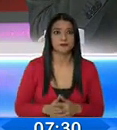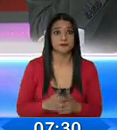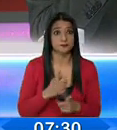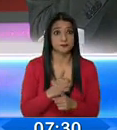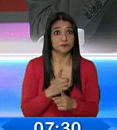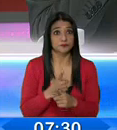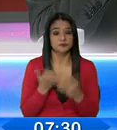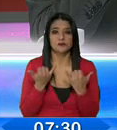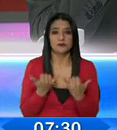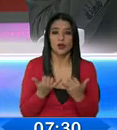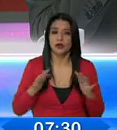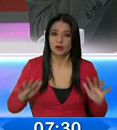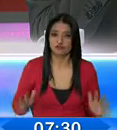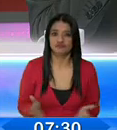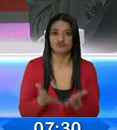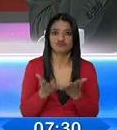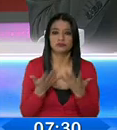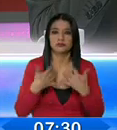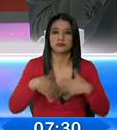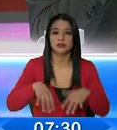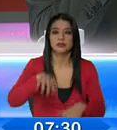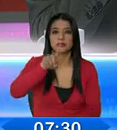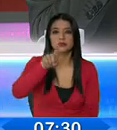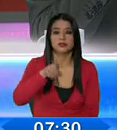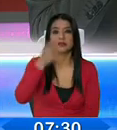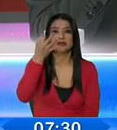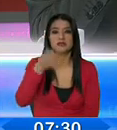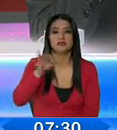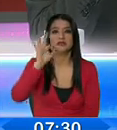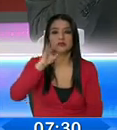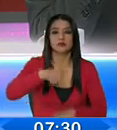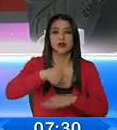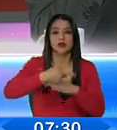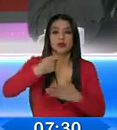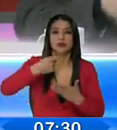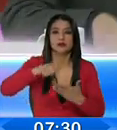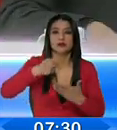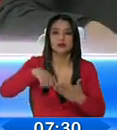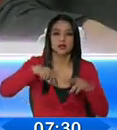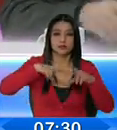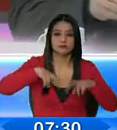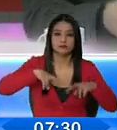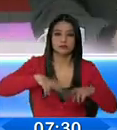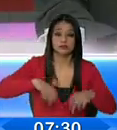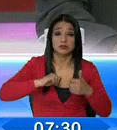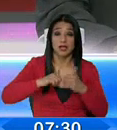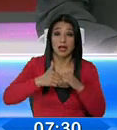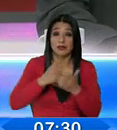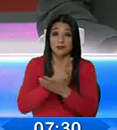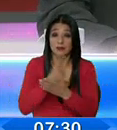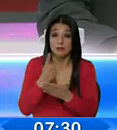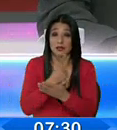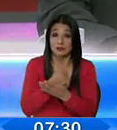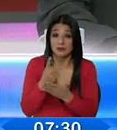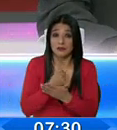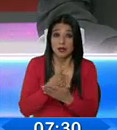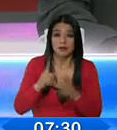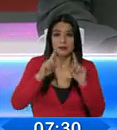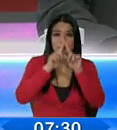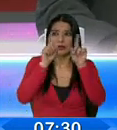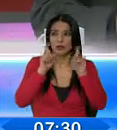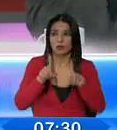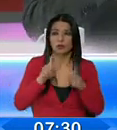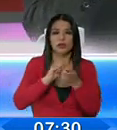estamos impulsando ya 119 auditorías. De semana en semana, que me han hecho esta pregunta, va variando este